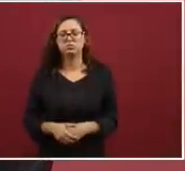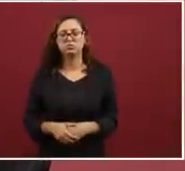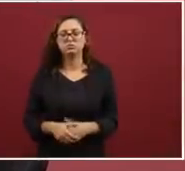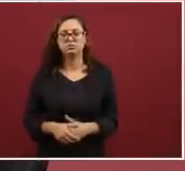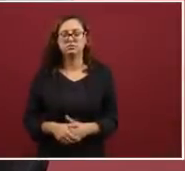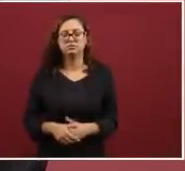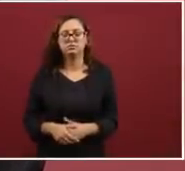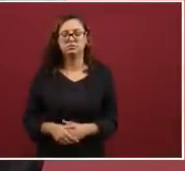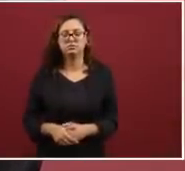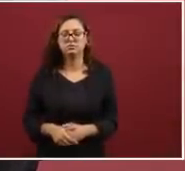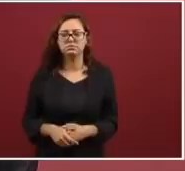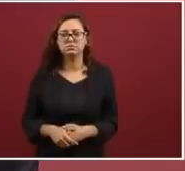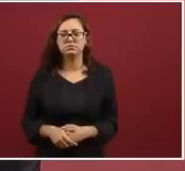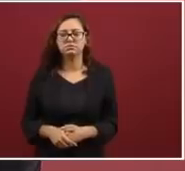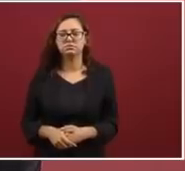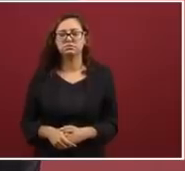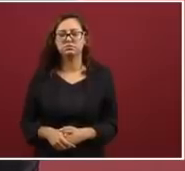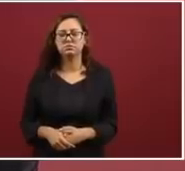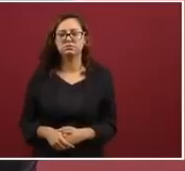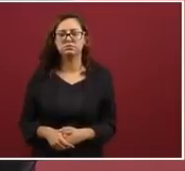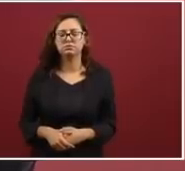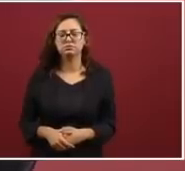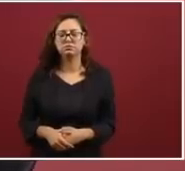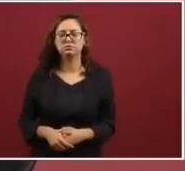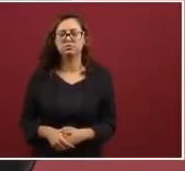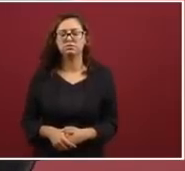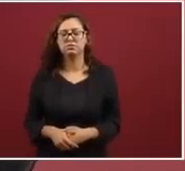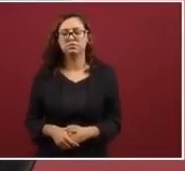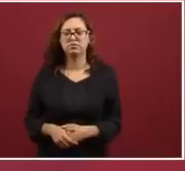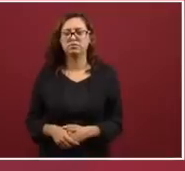Entonces, mi definición